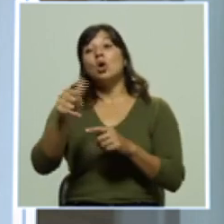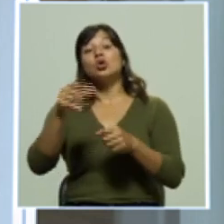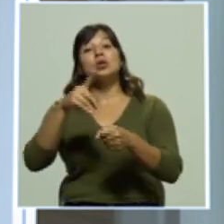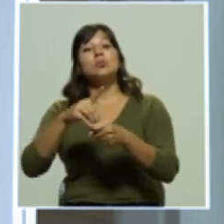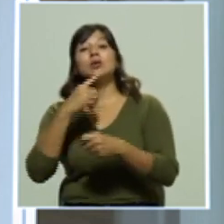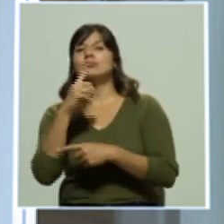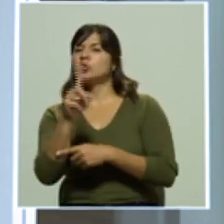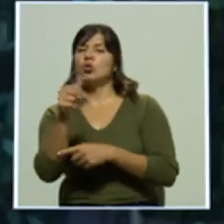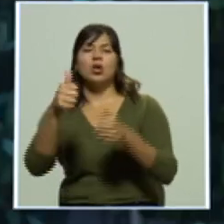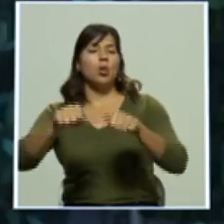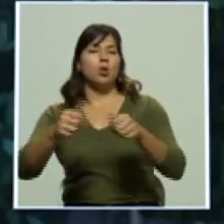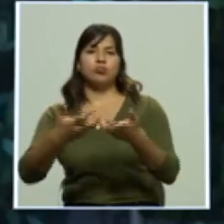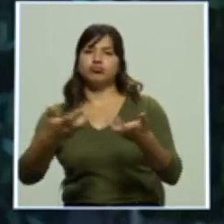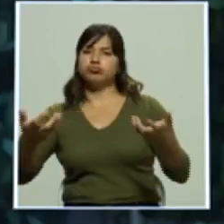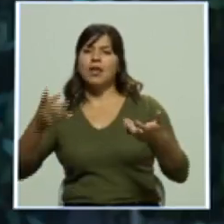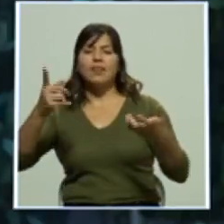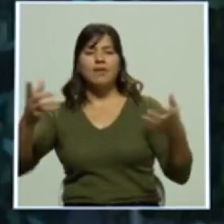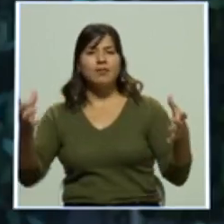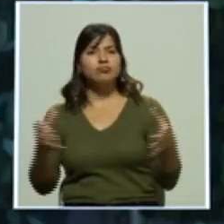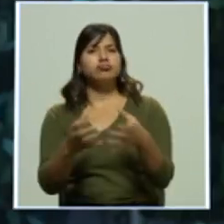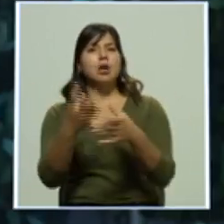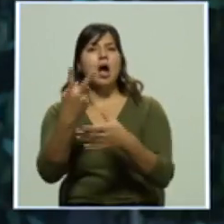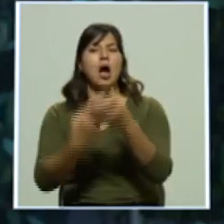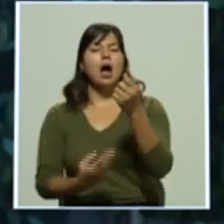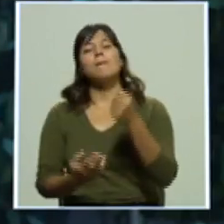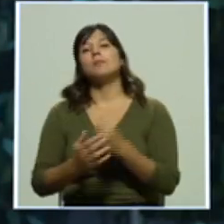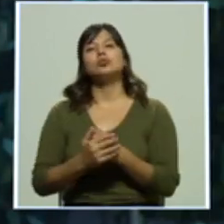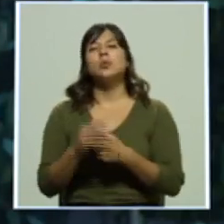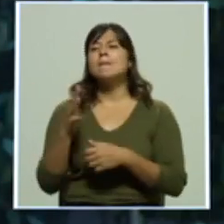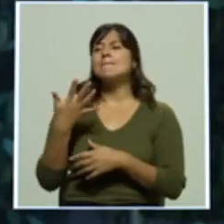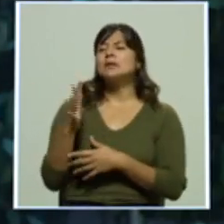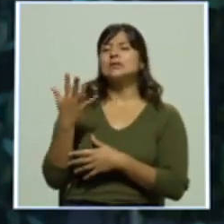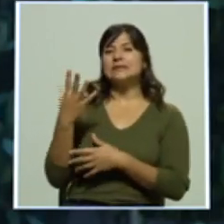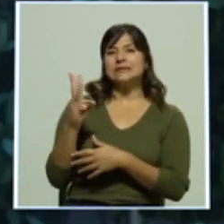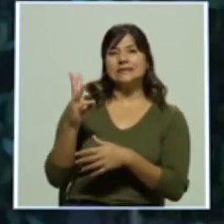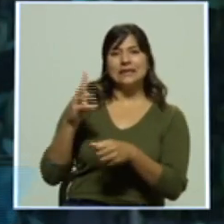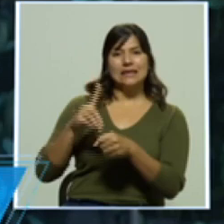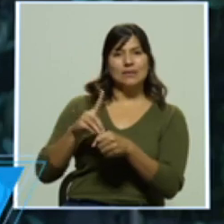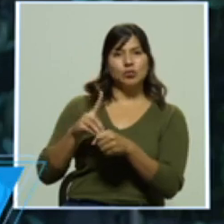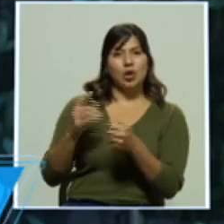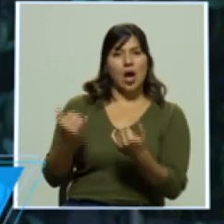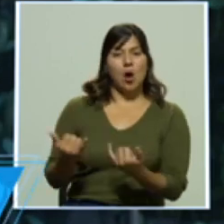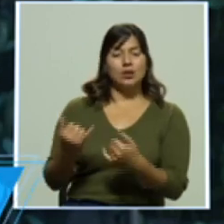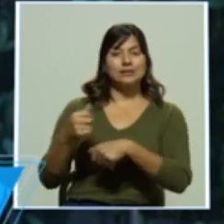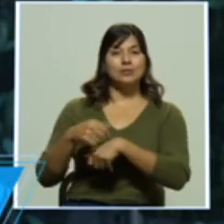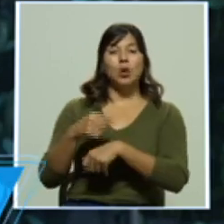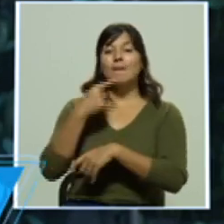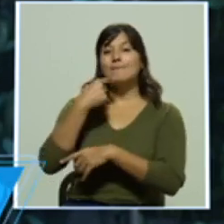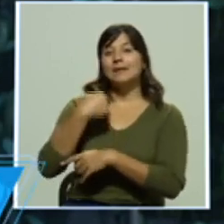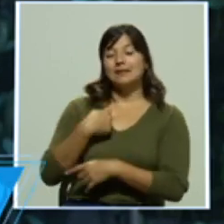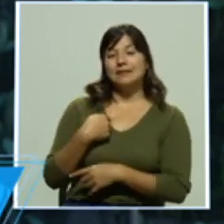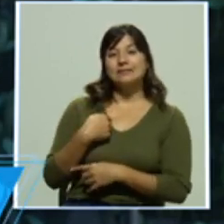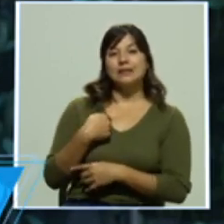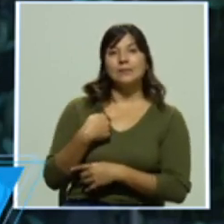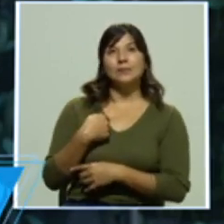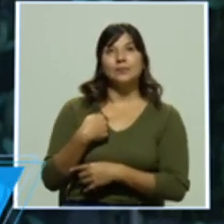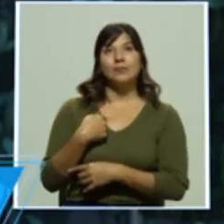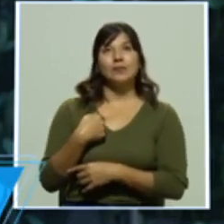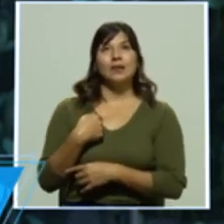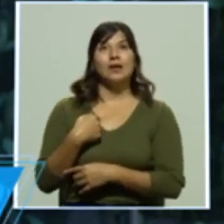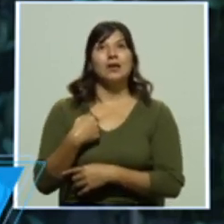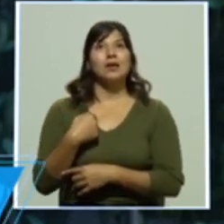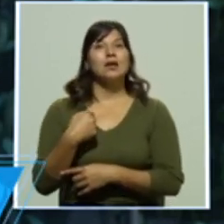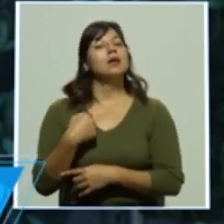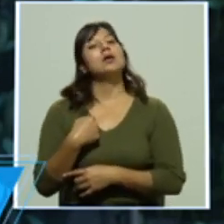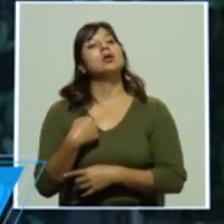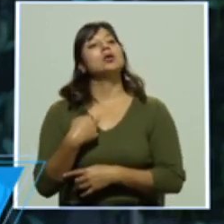Veamos. Al menos hay por lo menos 16 diputados en este momento que me dicen voy al 100 con